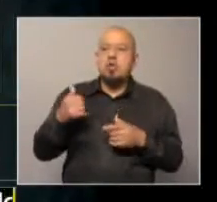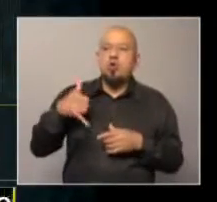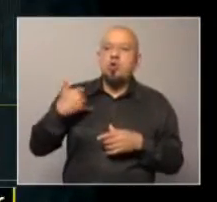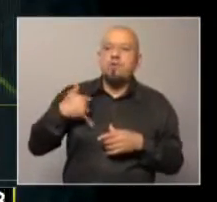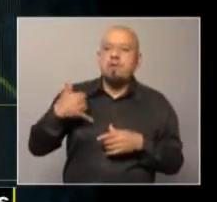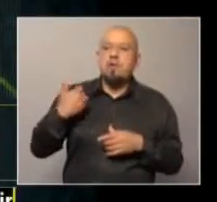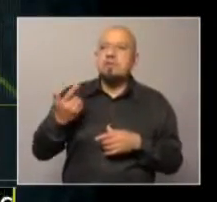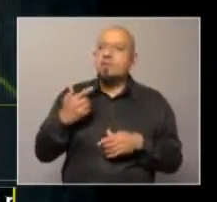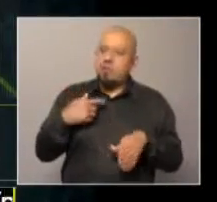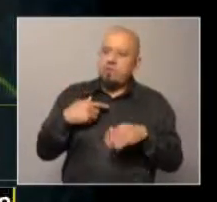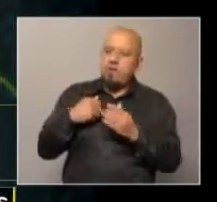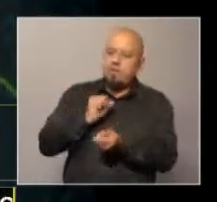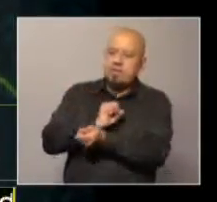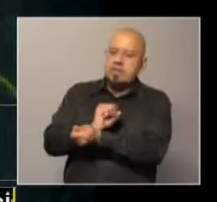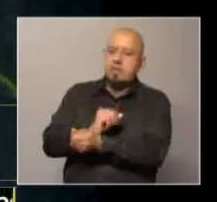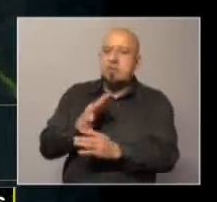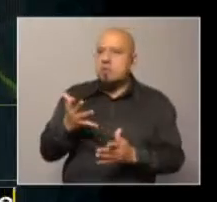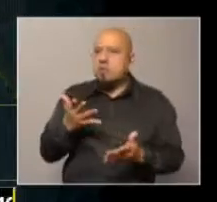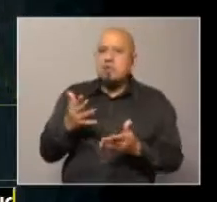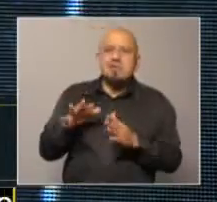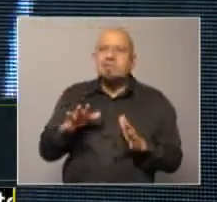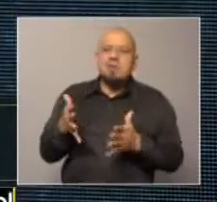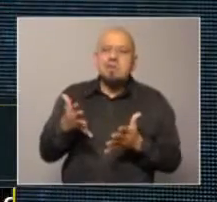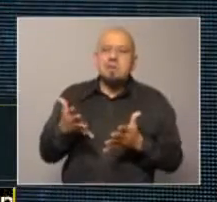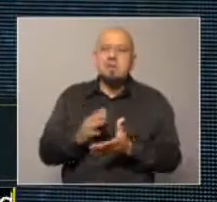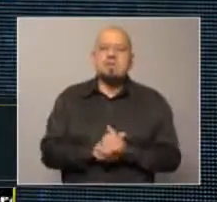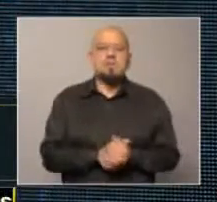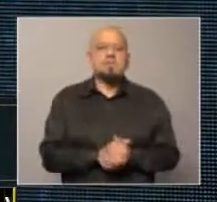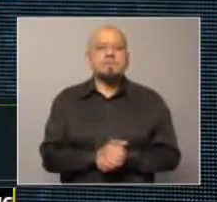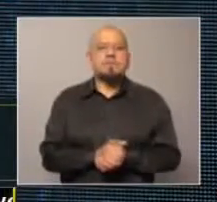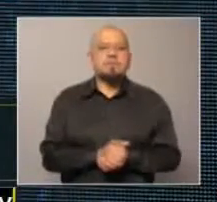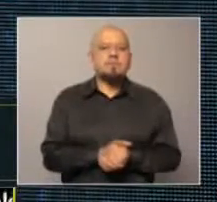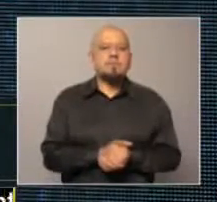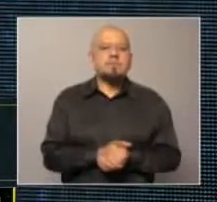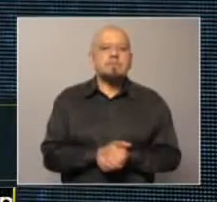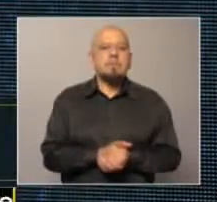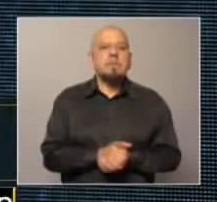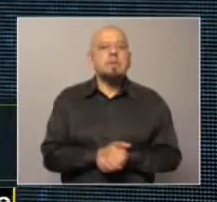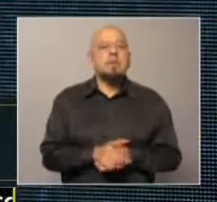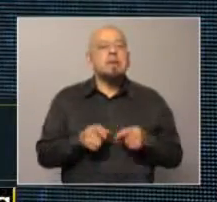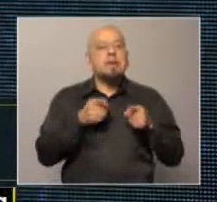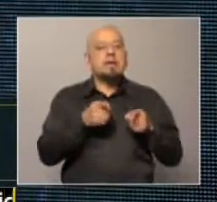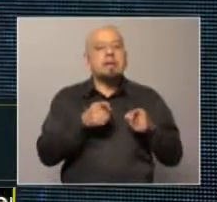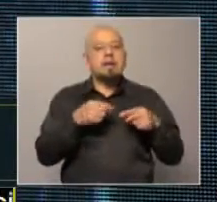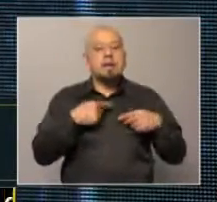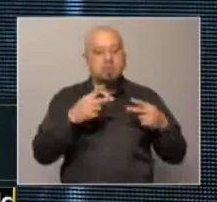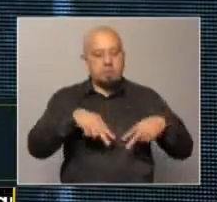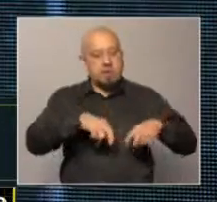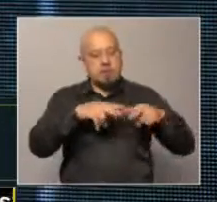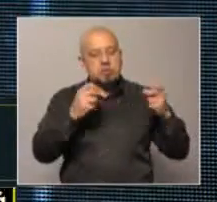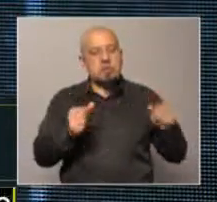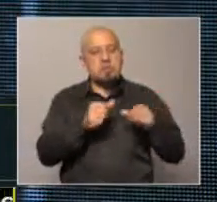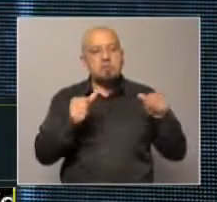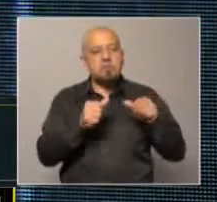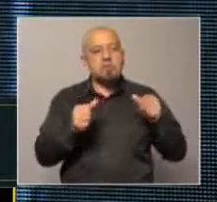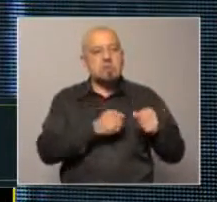jóvenes pasar por el proceso de encierro? A ver, Sí, esta es una investigación que realizamos el año